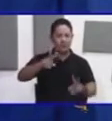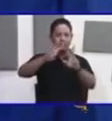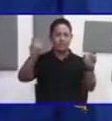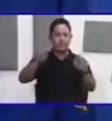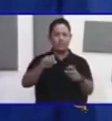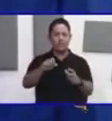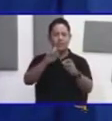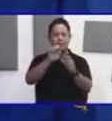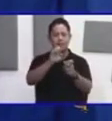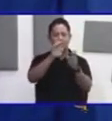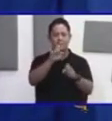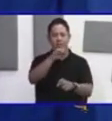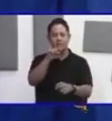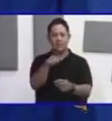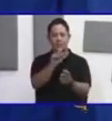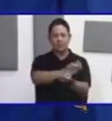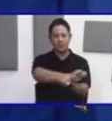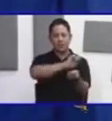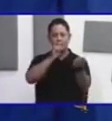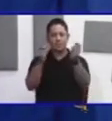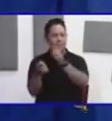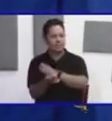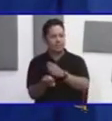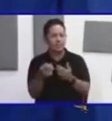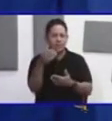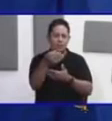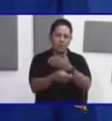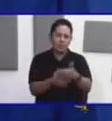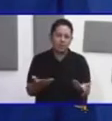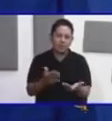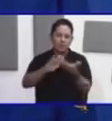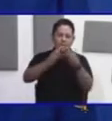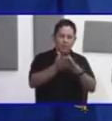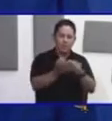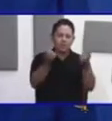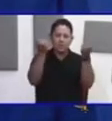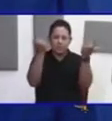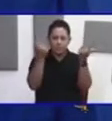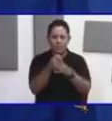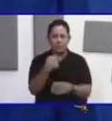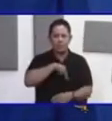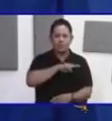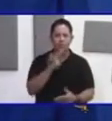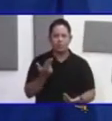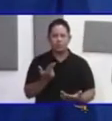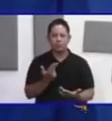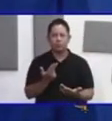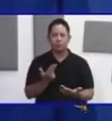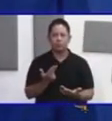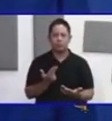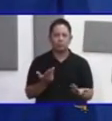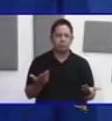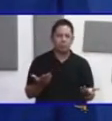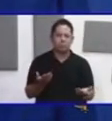transición y necesitamos, pues, desde luego, que la comunidad entienda cuál es la situación con relación a la